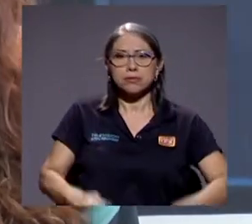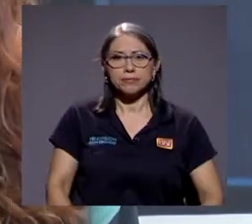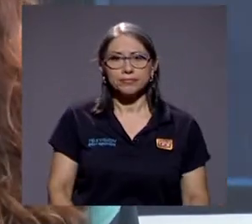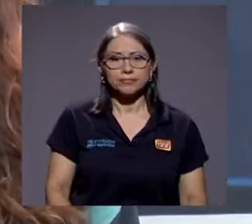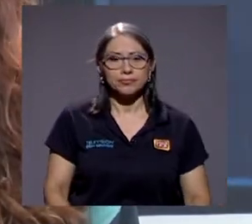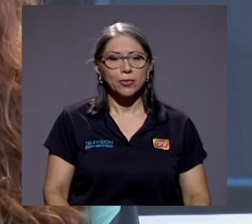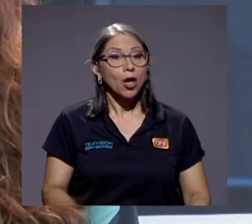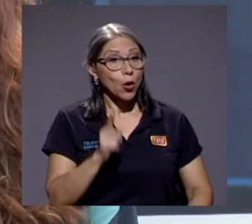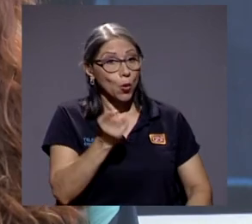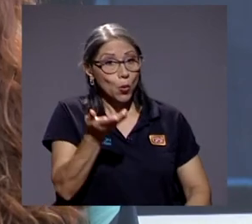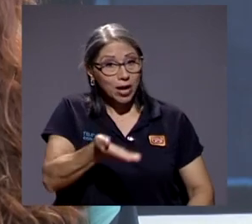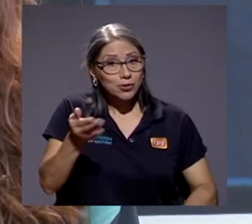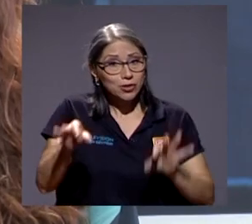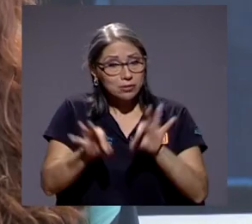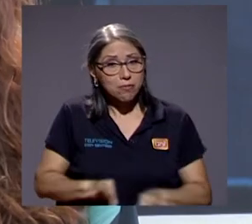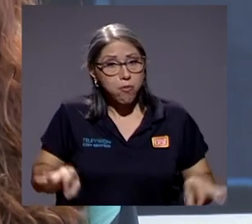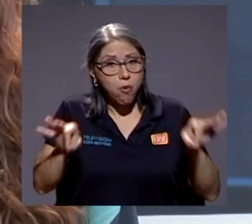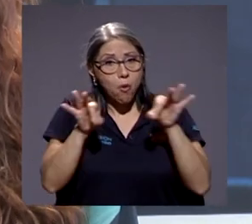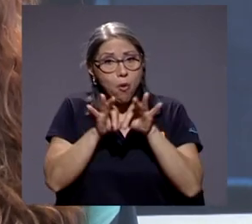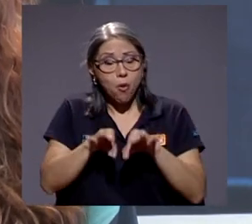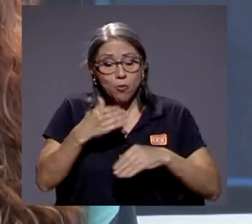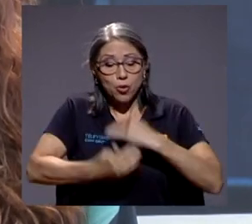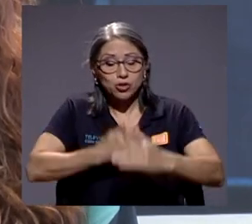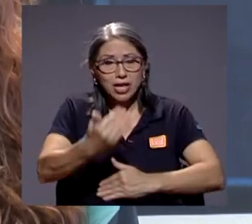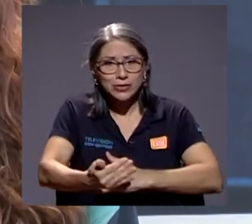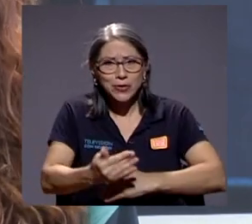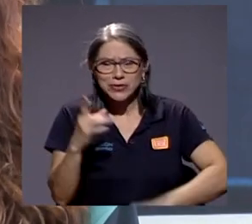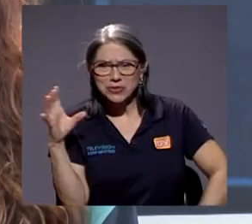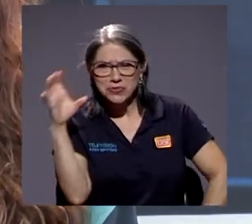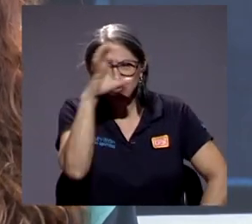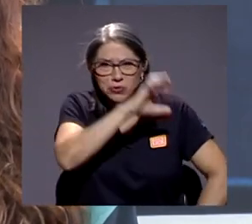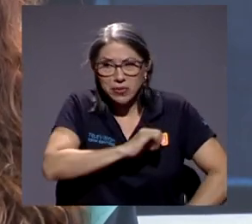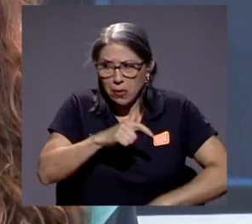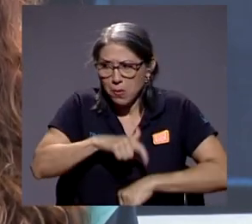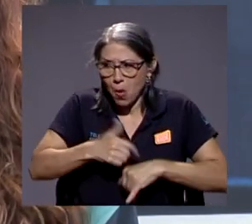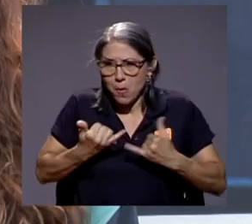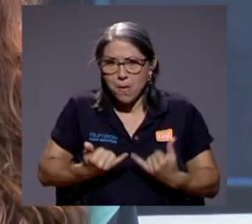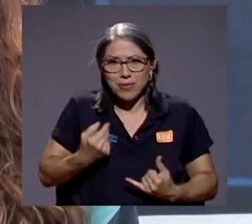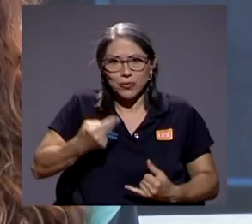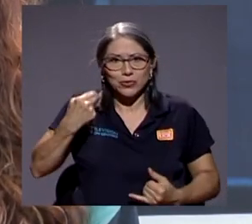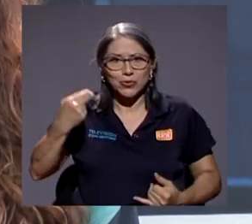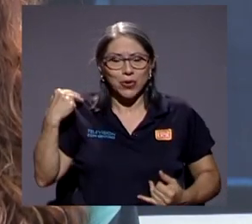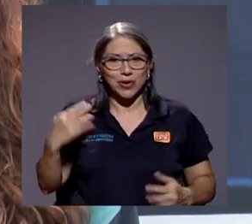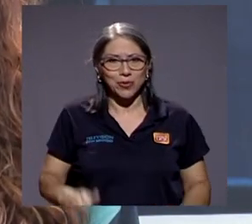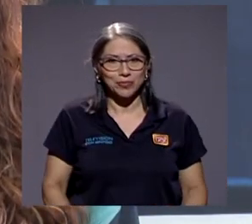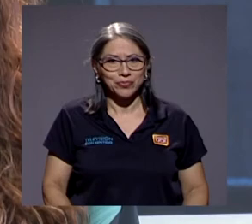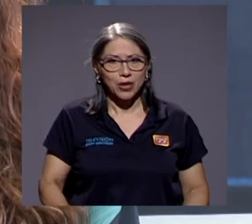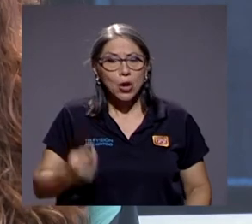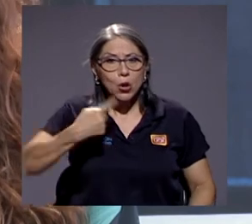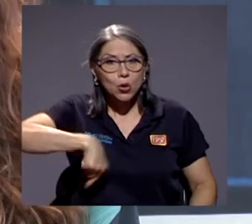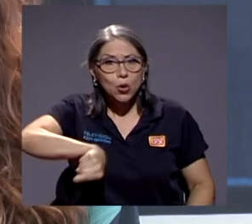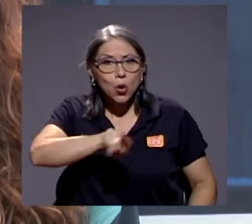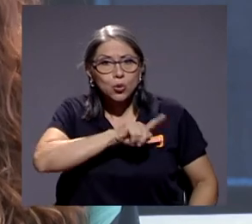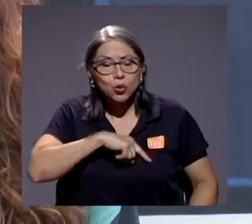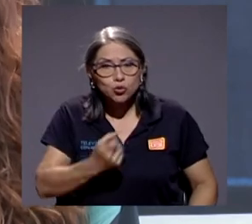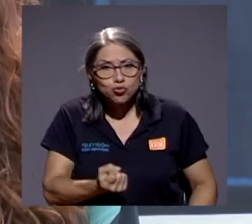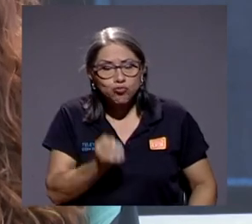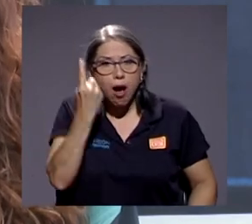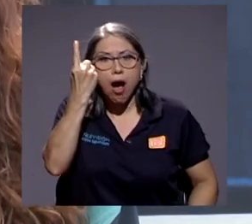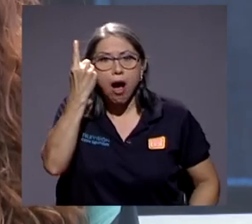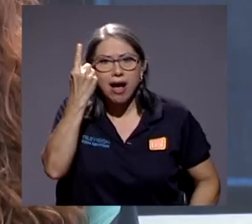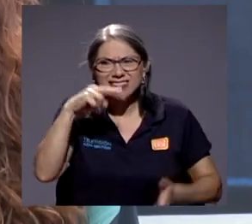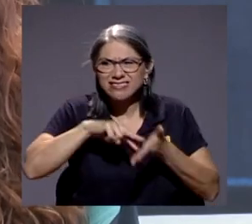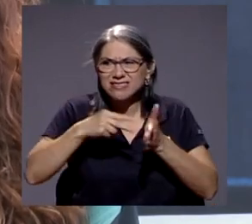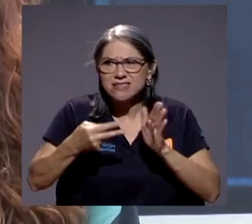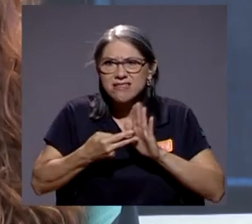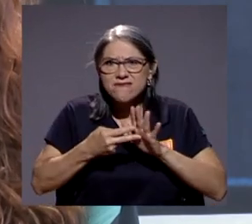de las cosas importantes de este proceso ha sido leer el momento histórico creo que nosotros tenemos que tener claridad también conceptual de lo